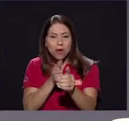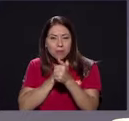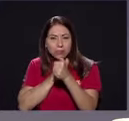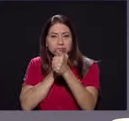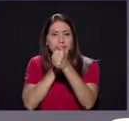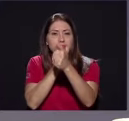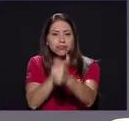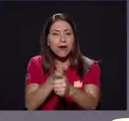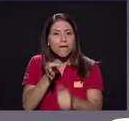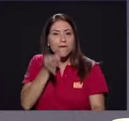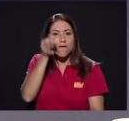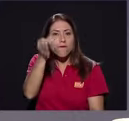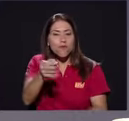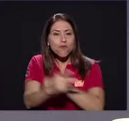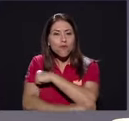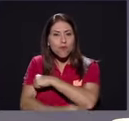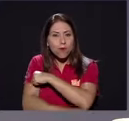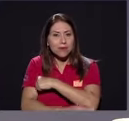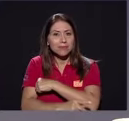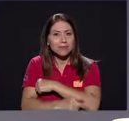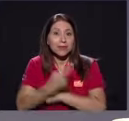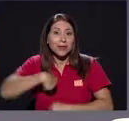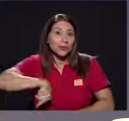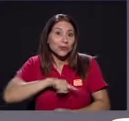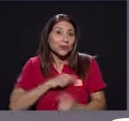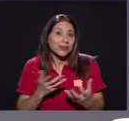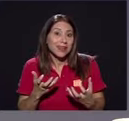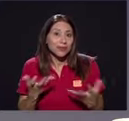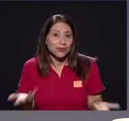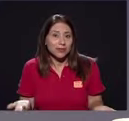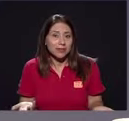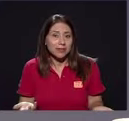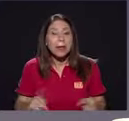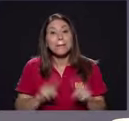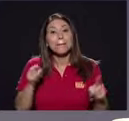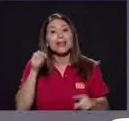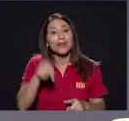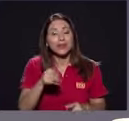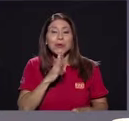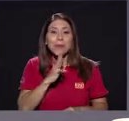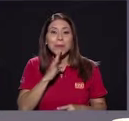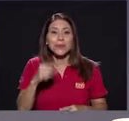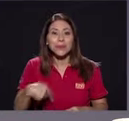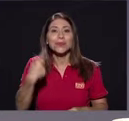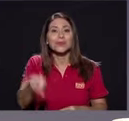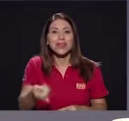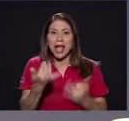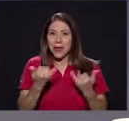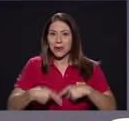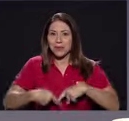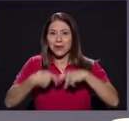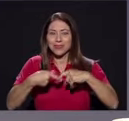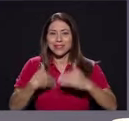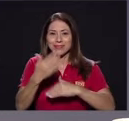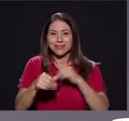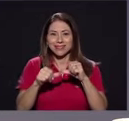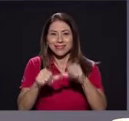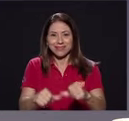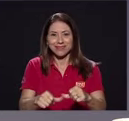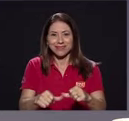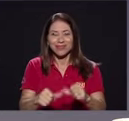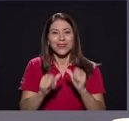los destinos de la nación que tanto queremos. Pero eso lo vamos a abordar en el siguiente bloque. Vamos a ir a una